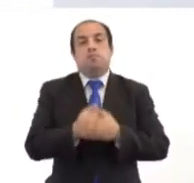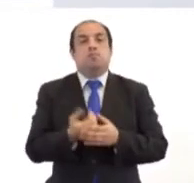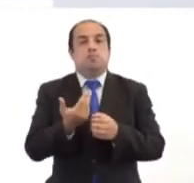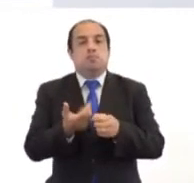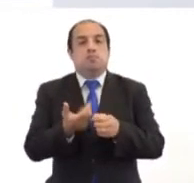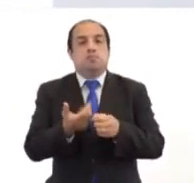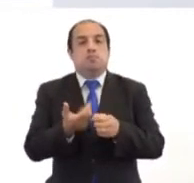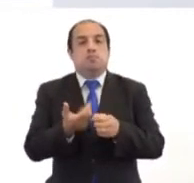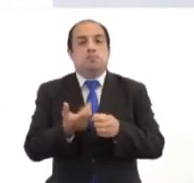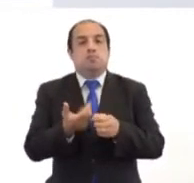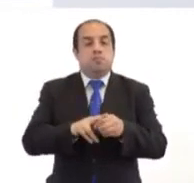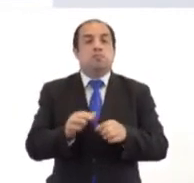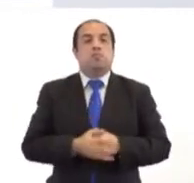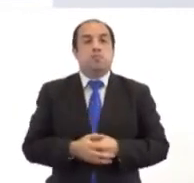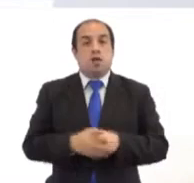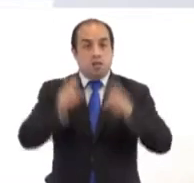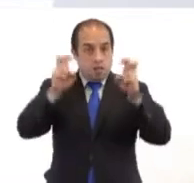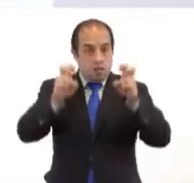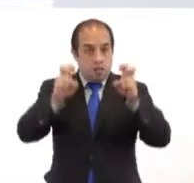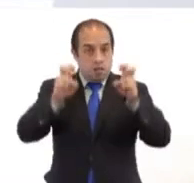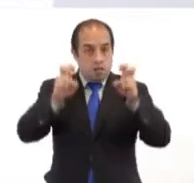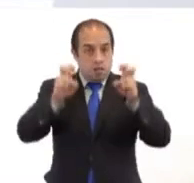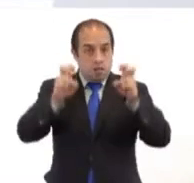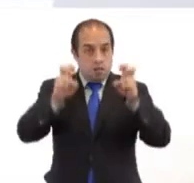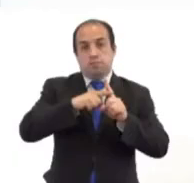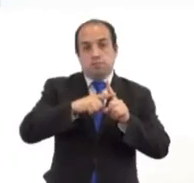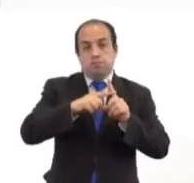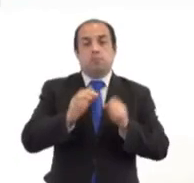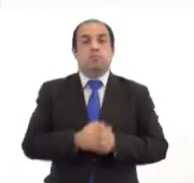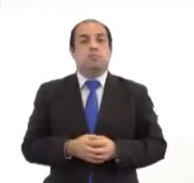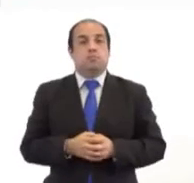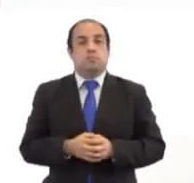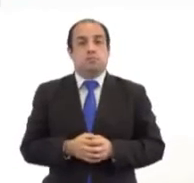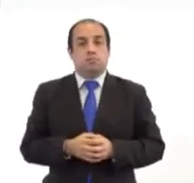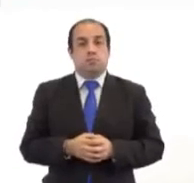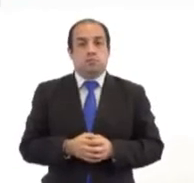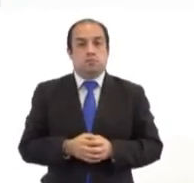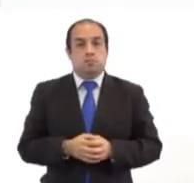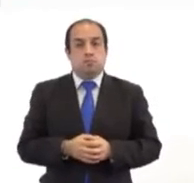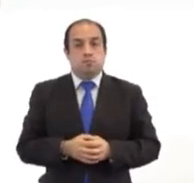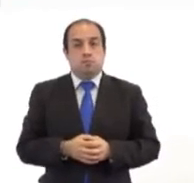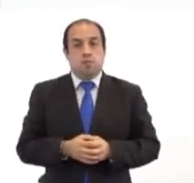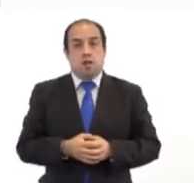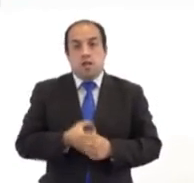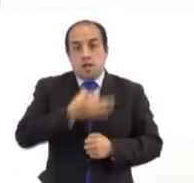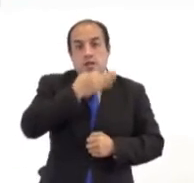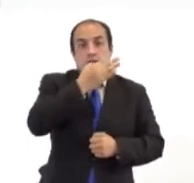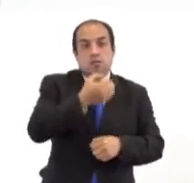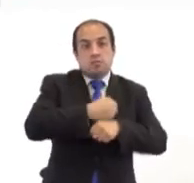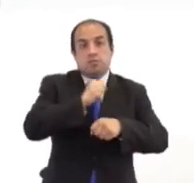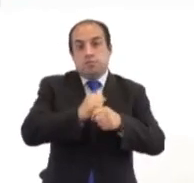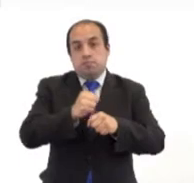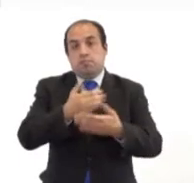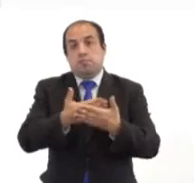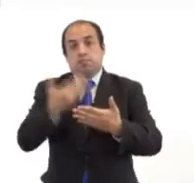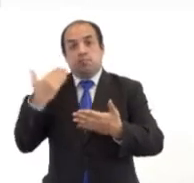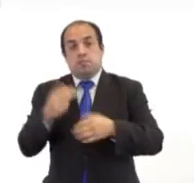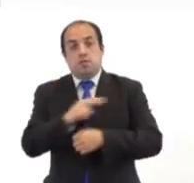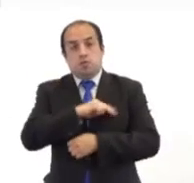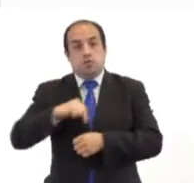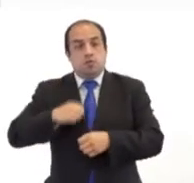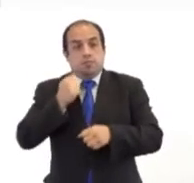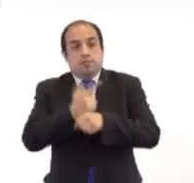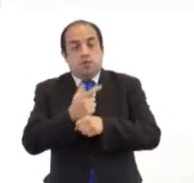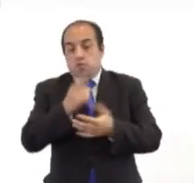En términos de las pruebas y positividad, siguiente, como les adelantamos la semana pasada, hemos visto no solo en